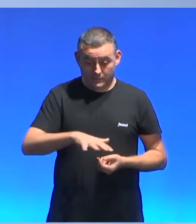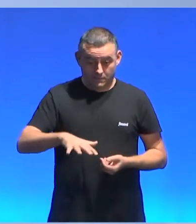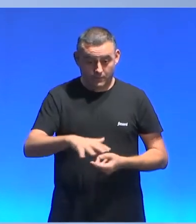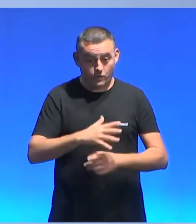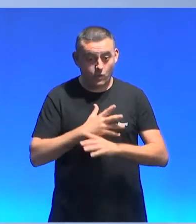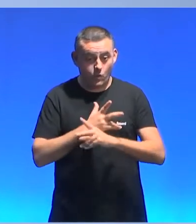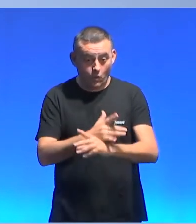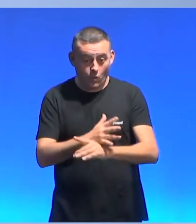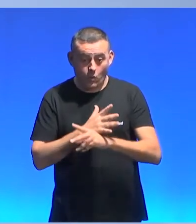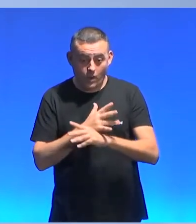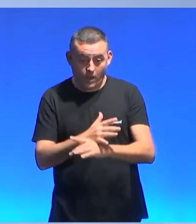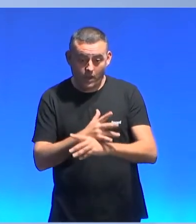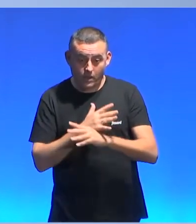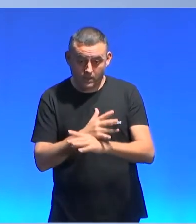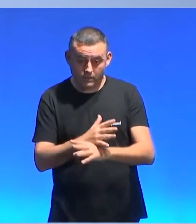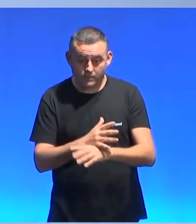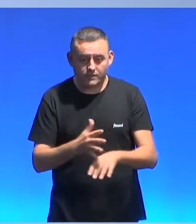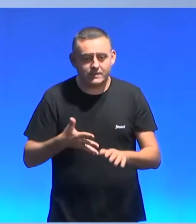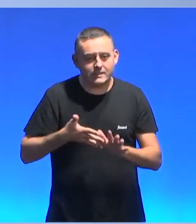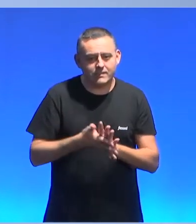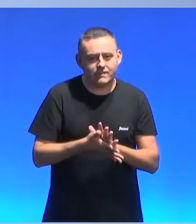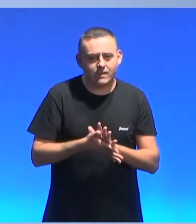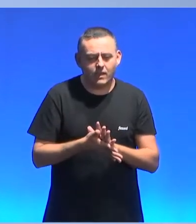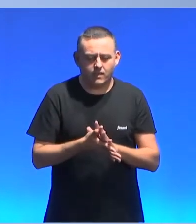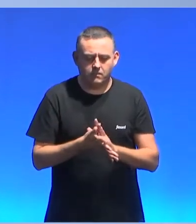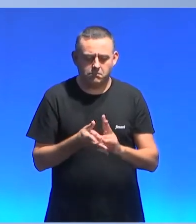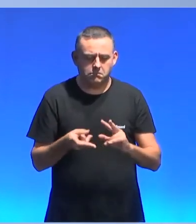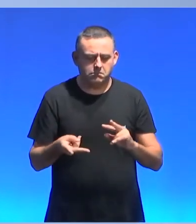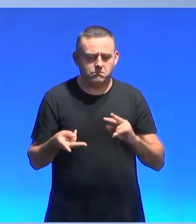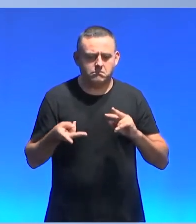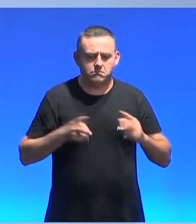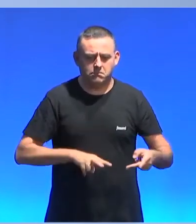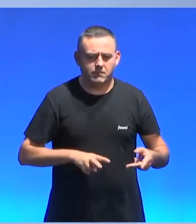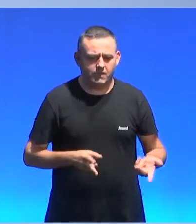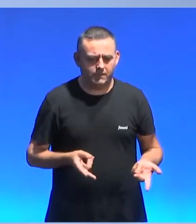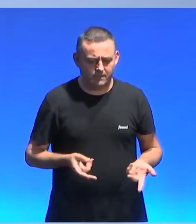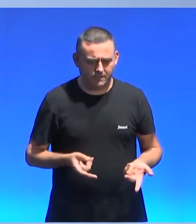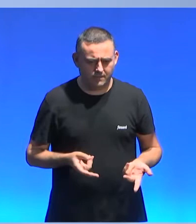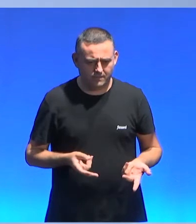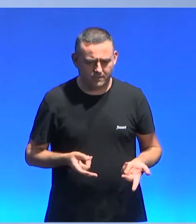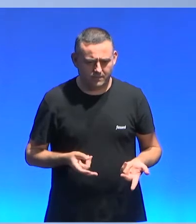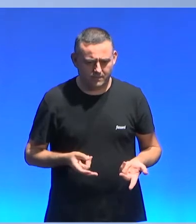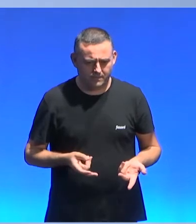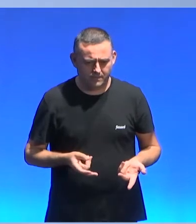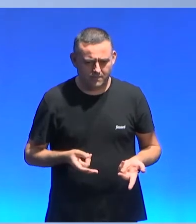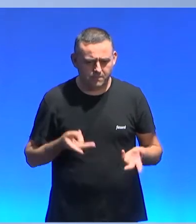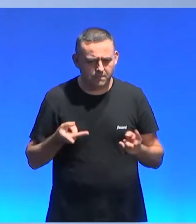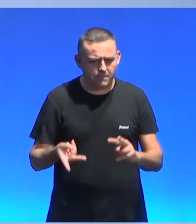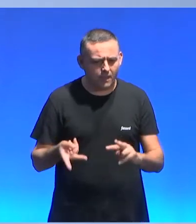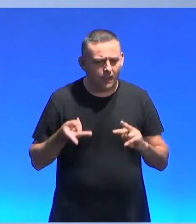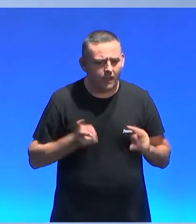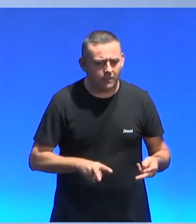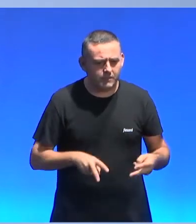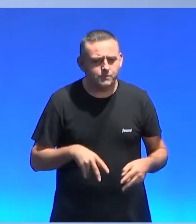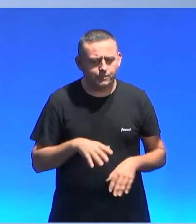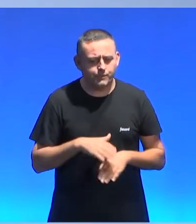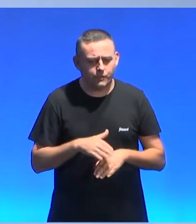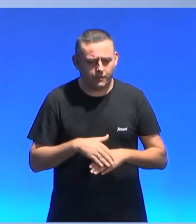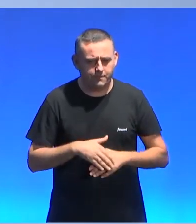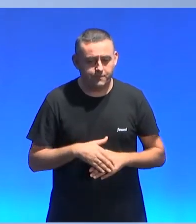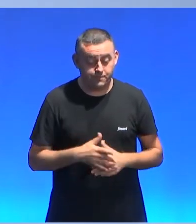un osímoro, es decir, una contradicción en términos. Porque el juego, yo creo que tenemos